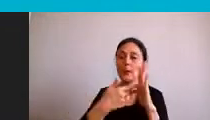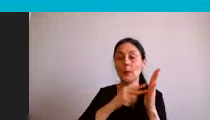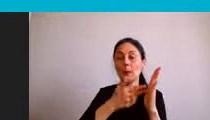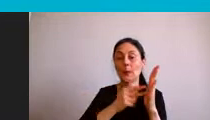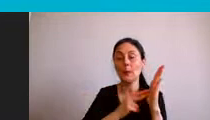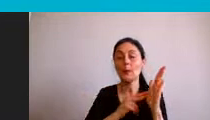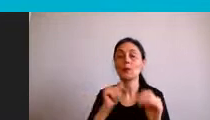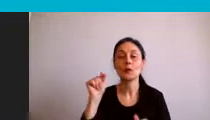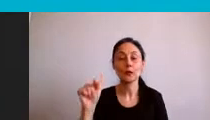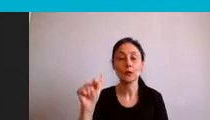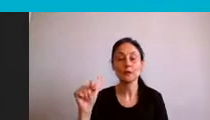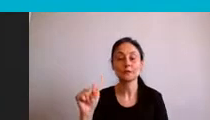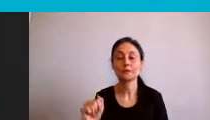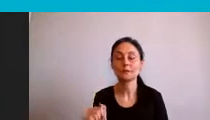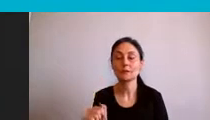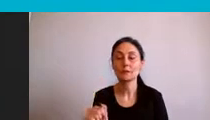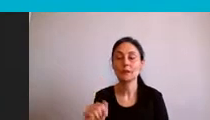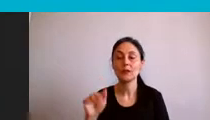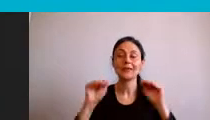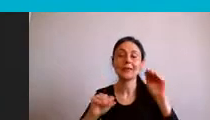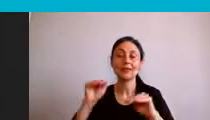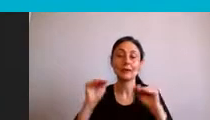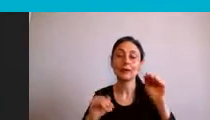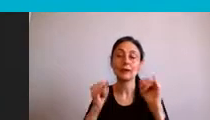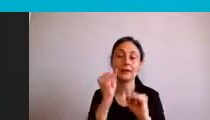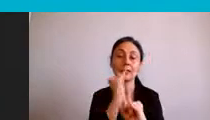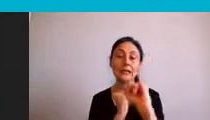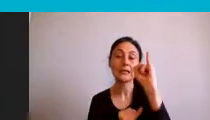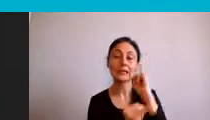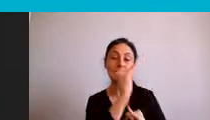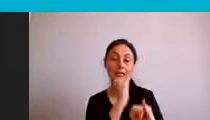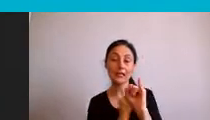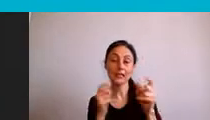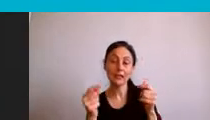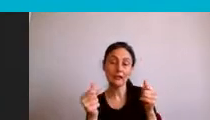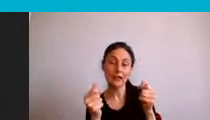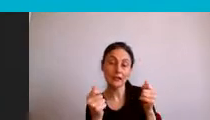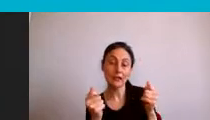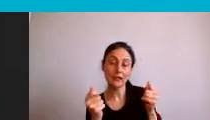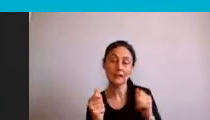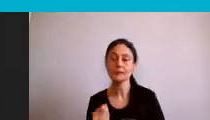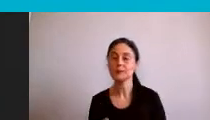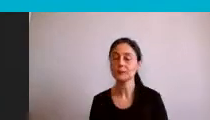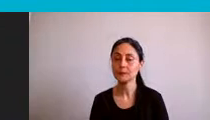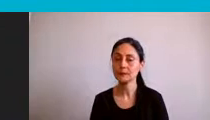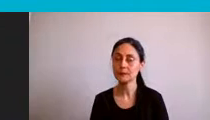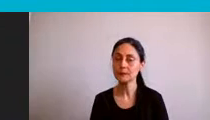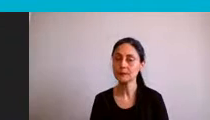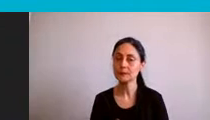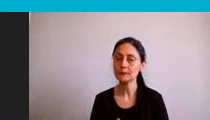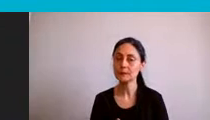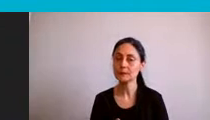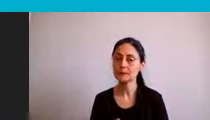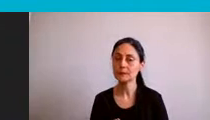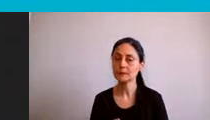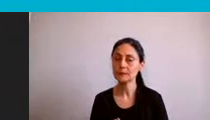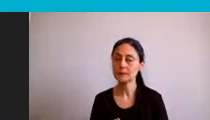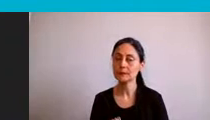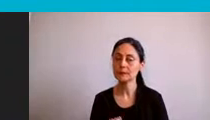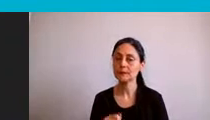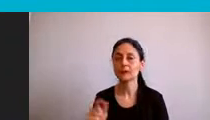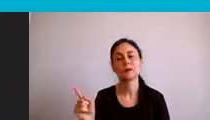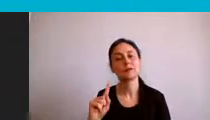Dependemos de la calidad de la conexión, dependemos de los equipos que estén disponibles, no todas las intervenciones van a